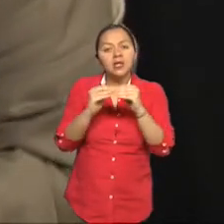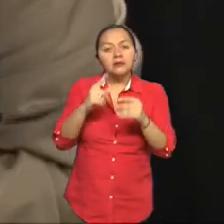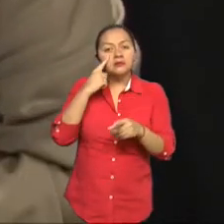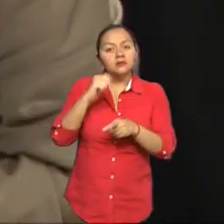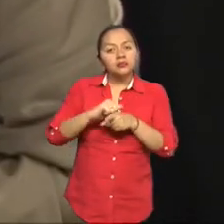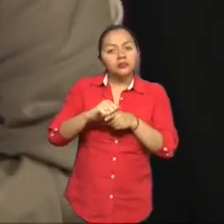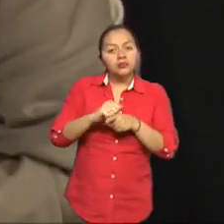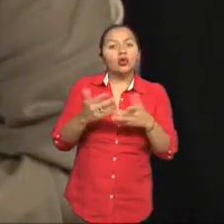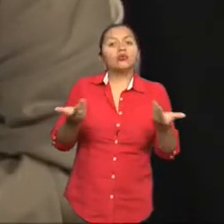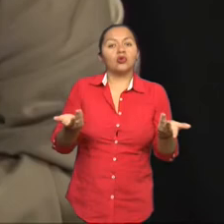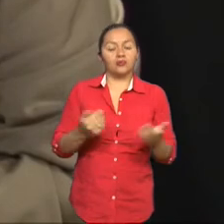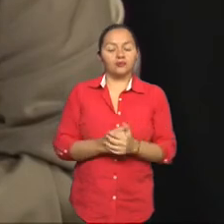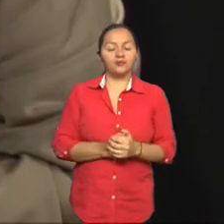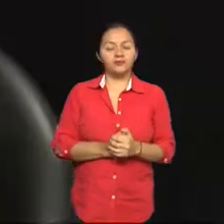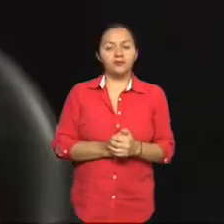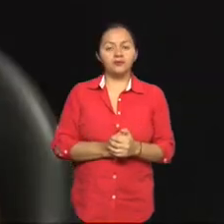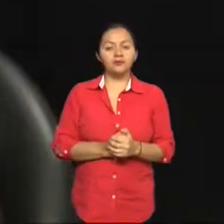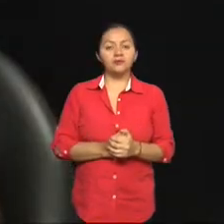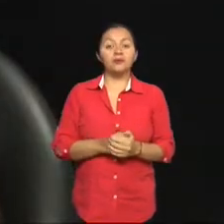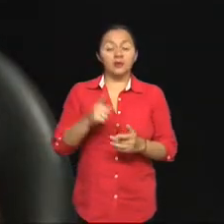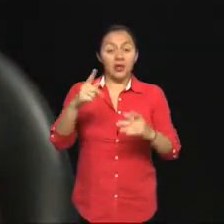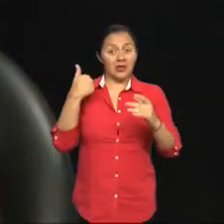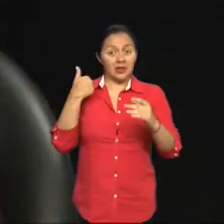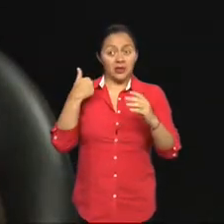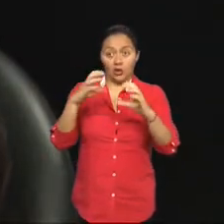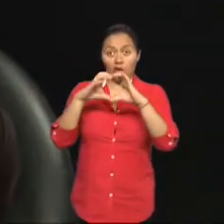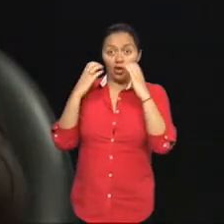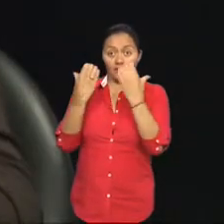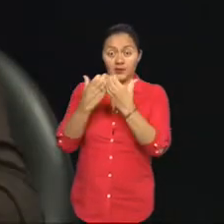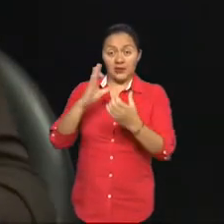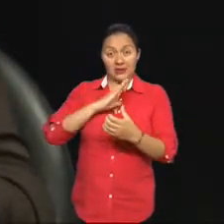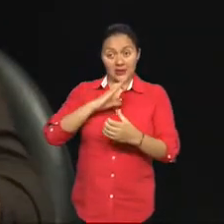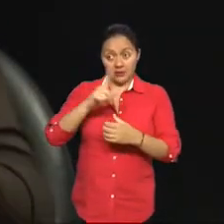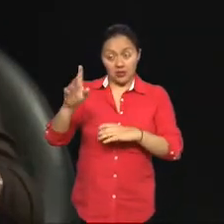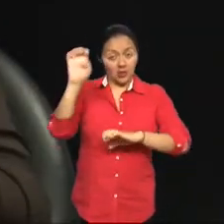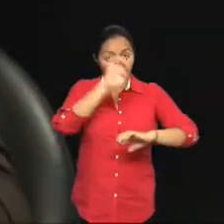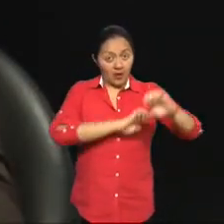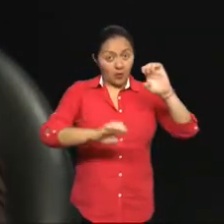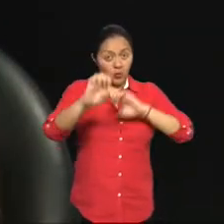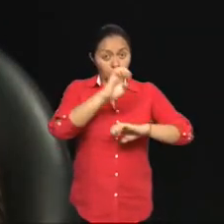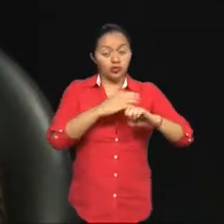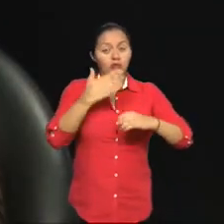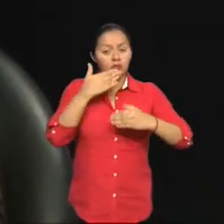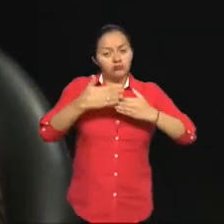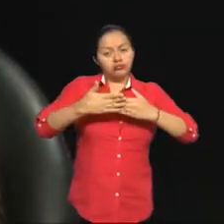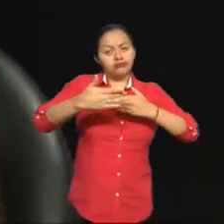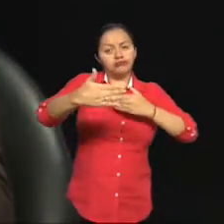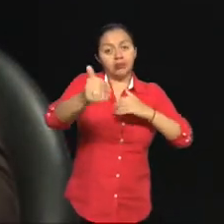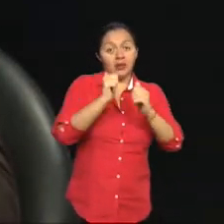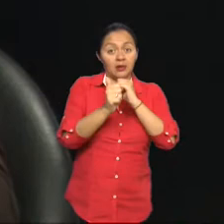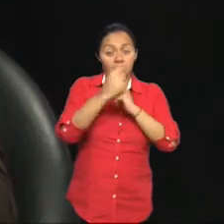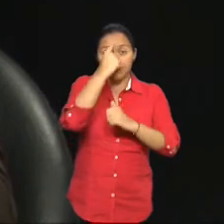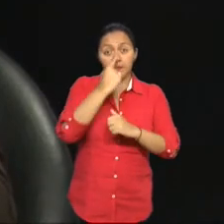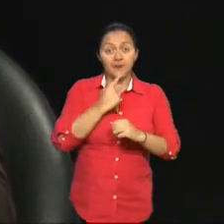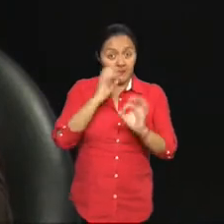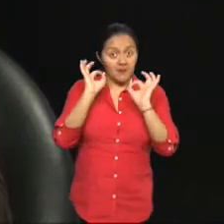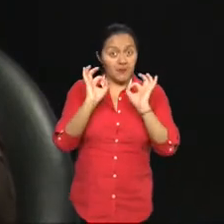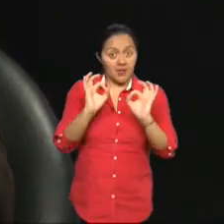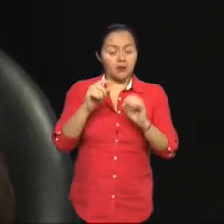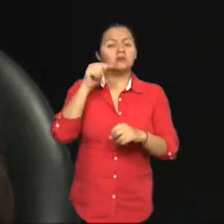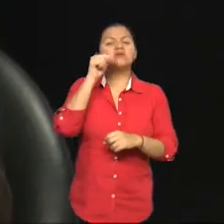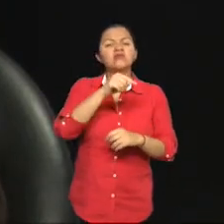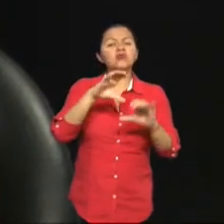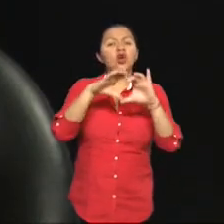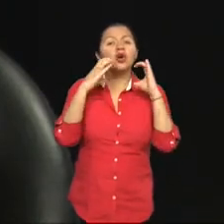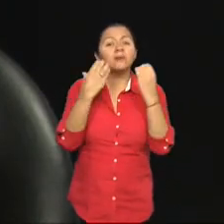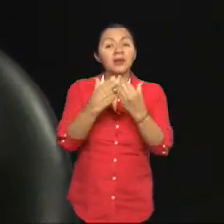es la forma como nos... Byron, ustedes tienen un comité técnico que justamente evalúa, digamos, las potencialidades de los deportistas. ¿Ese comité técnico